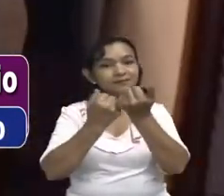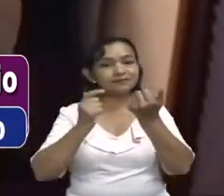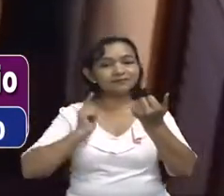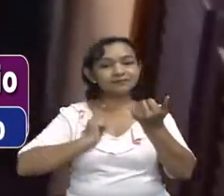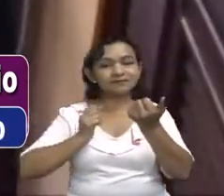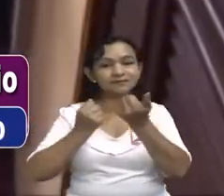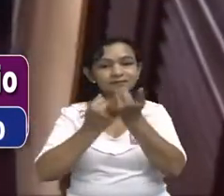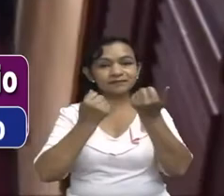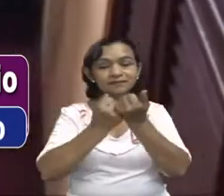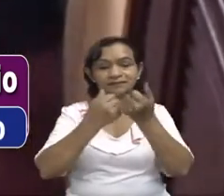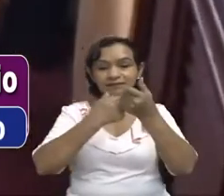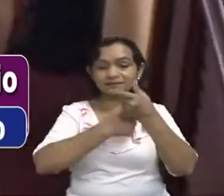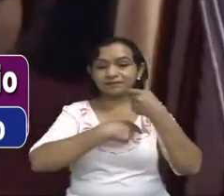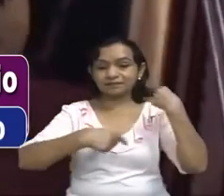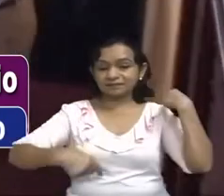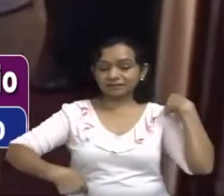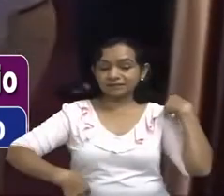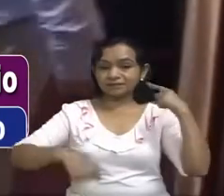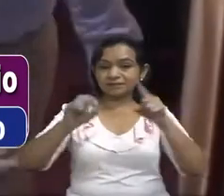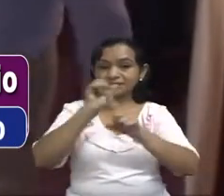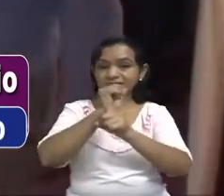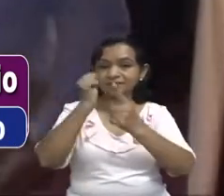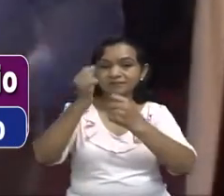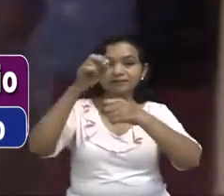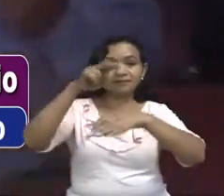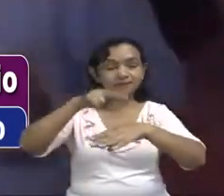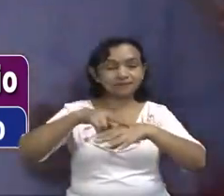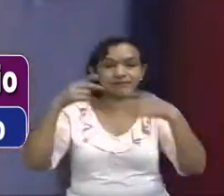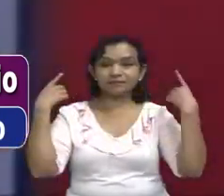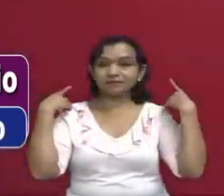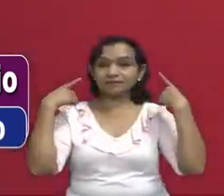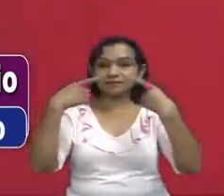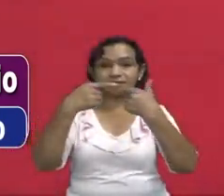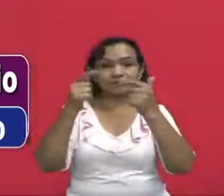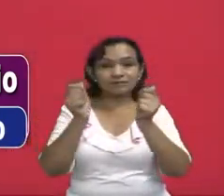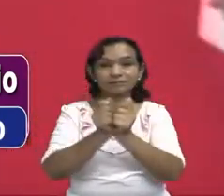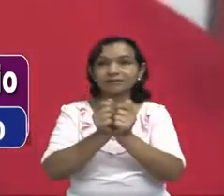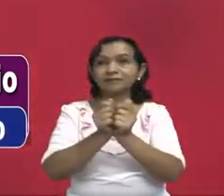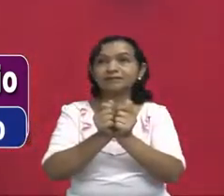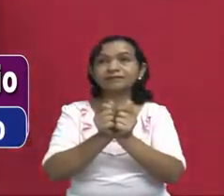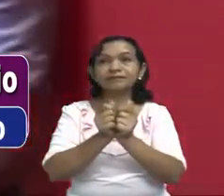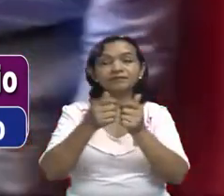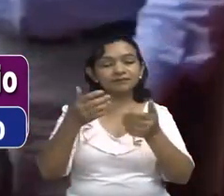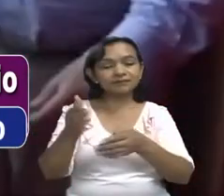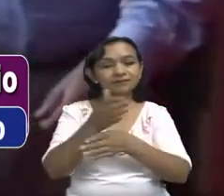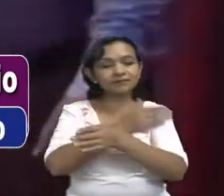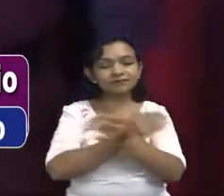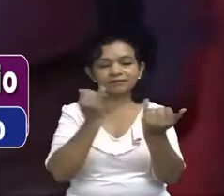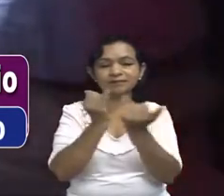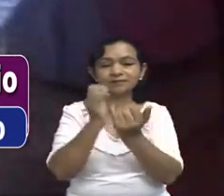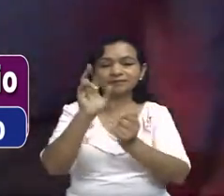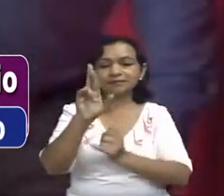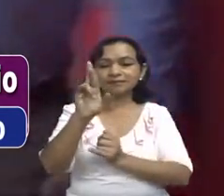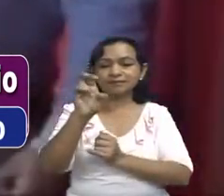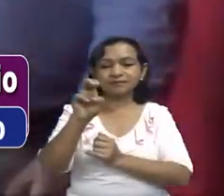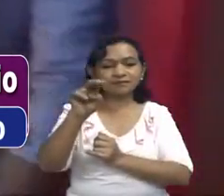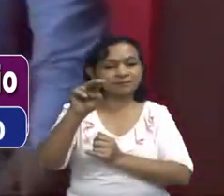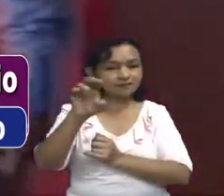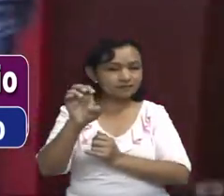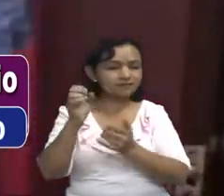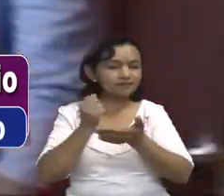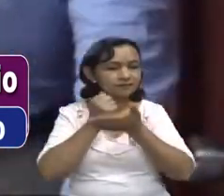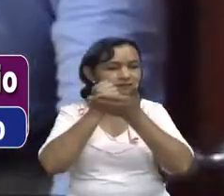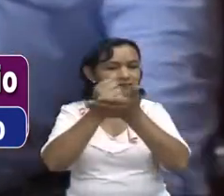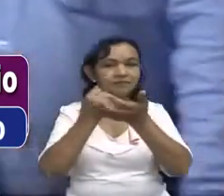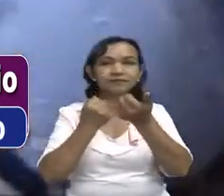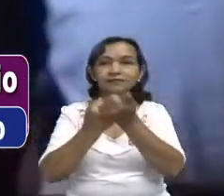la presidencia de la Asamblea Nacional, como siempre lo recibieron del presidente René Núñez Tellez. Y claro,